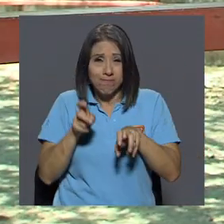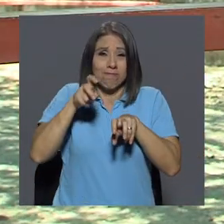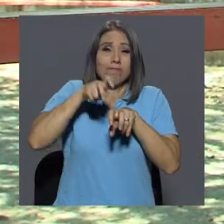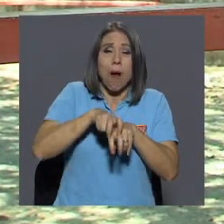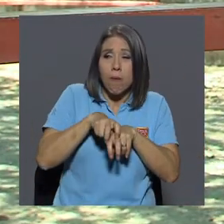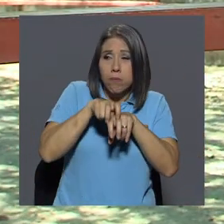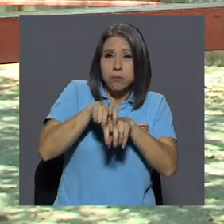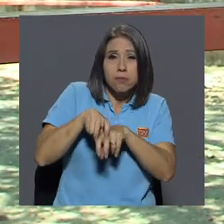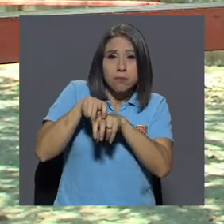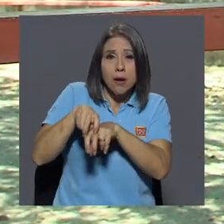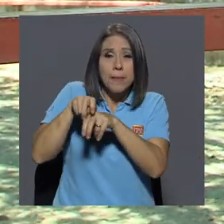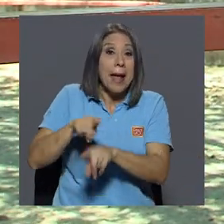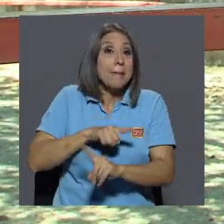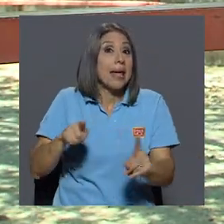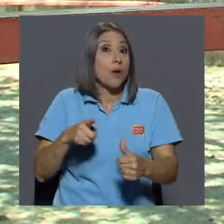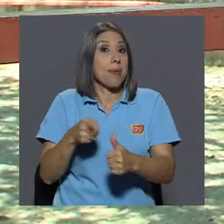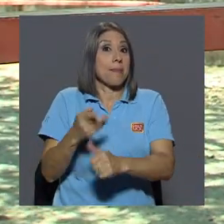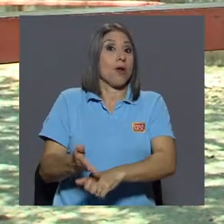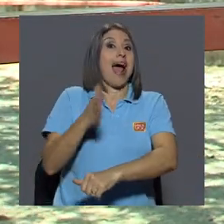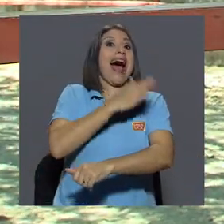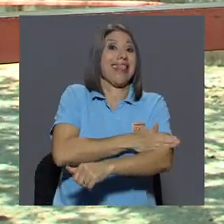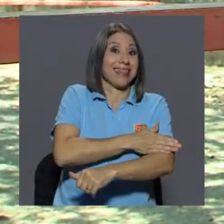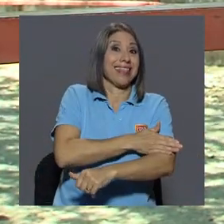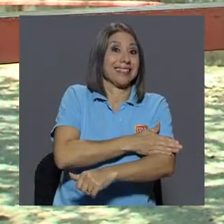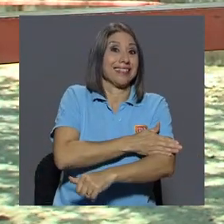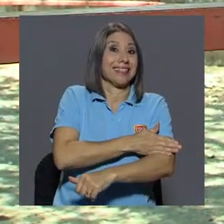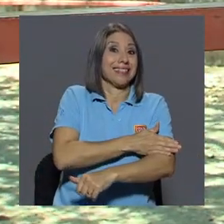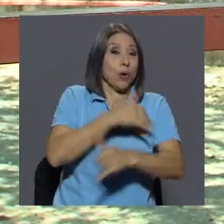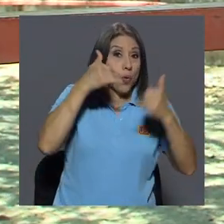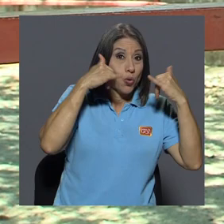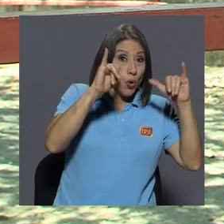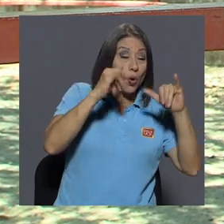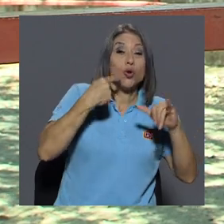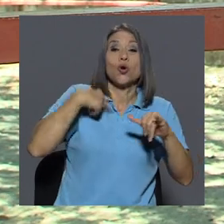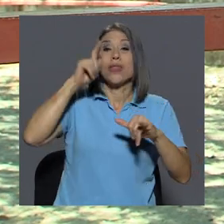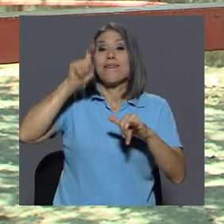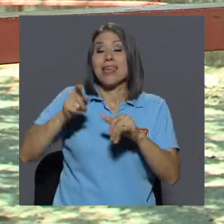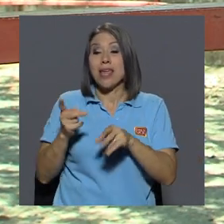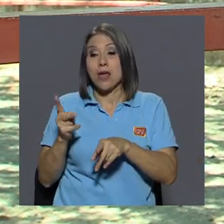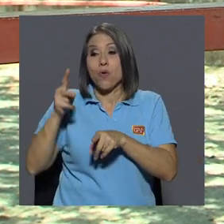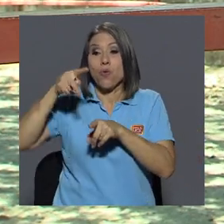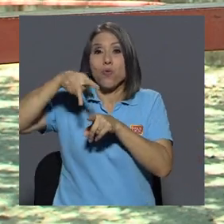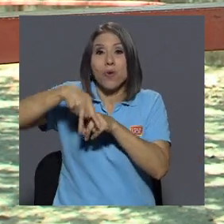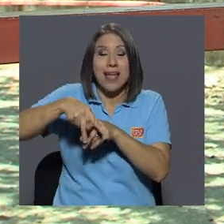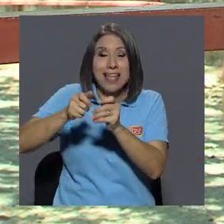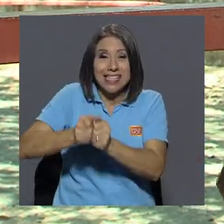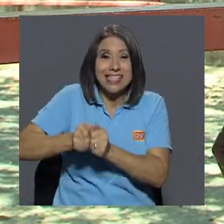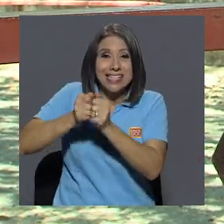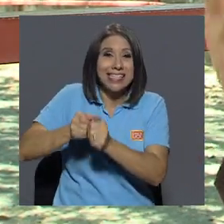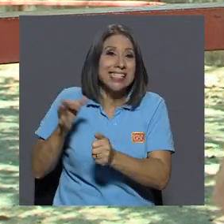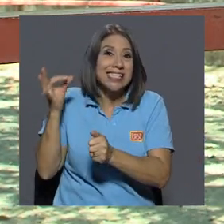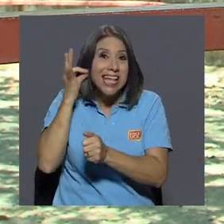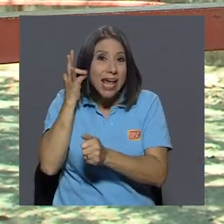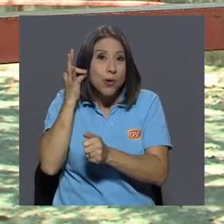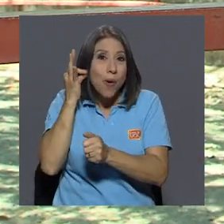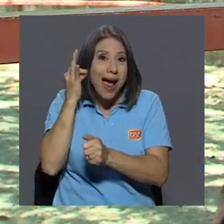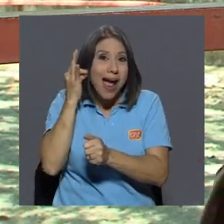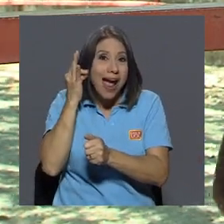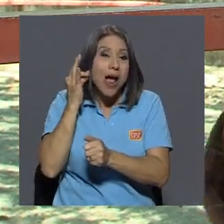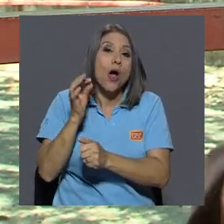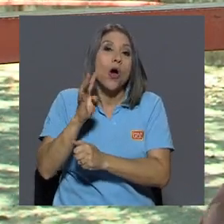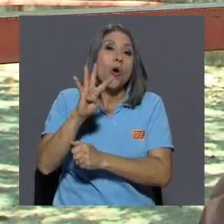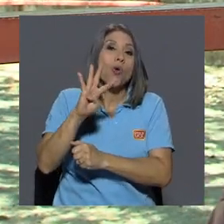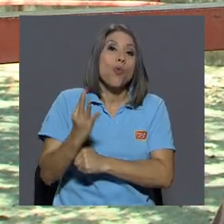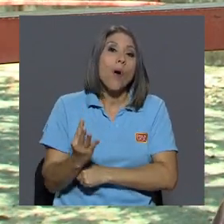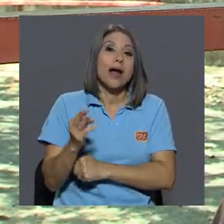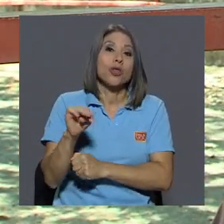en un toro, tuve que montarme en una yegua. En una yegua cuarto de milla, que pesaba más de 500 kilos, de un